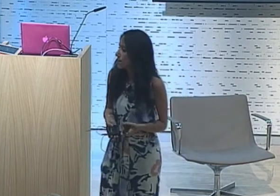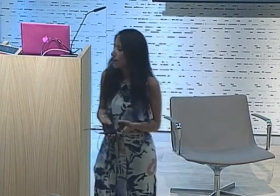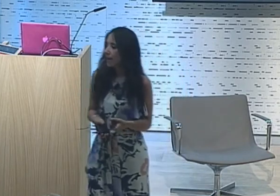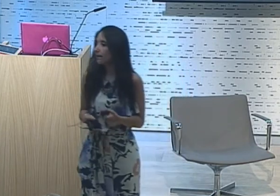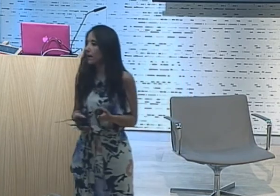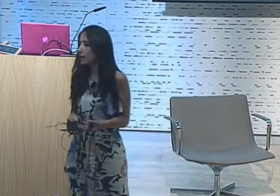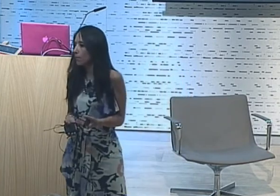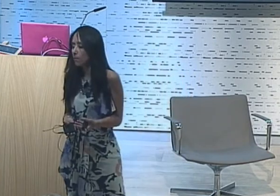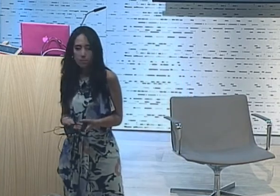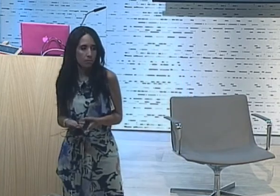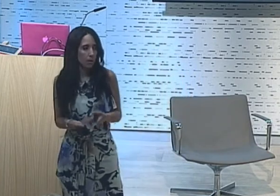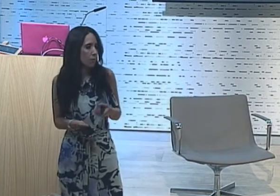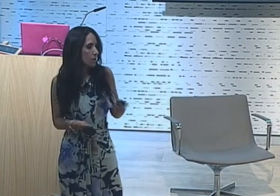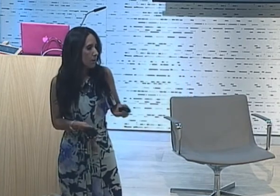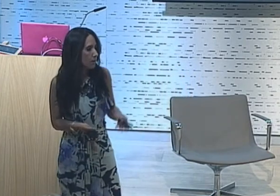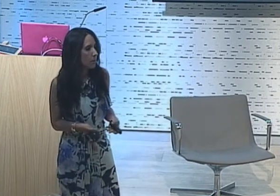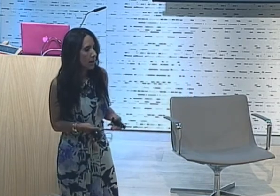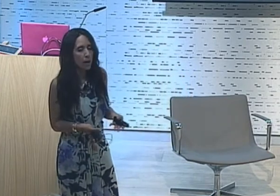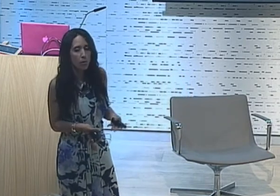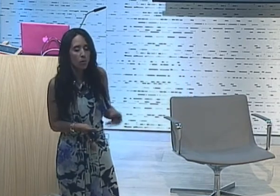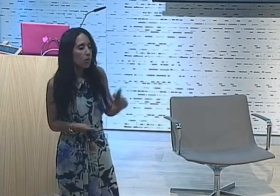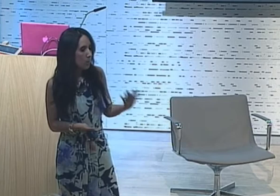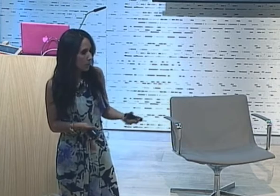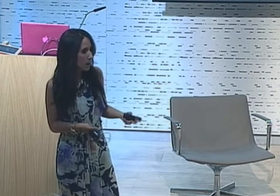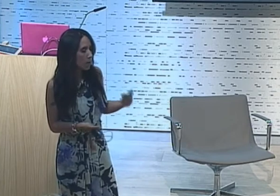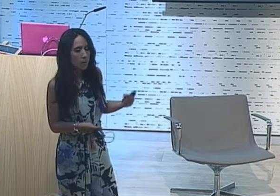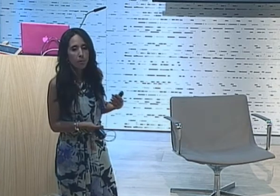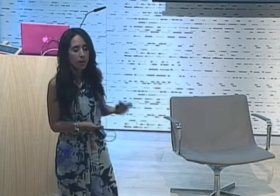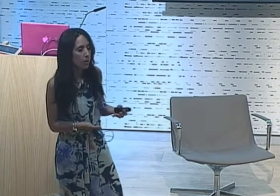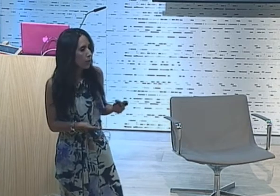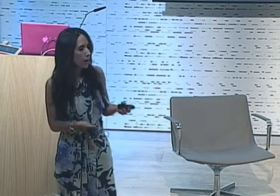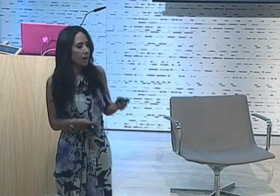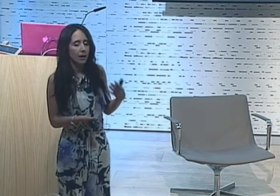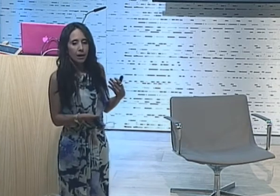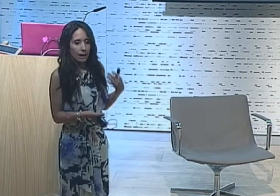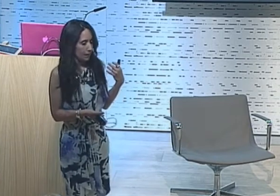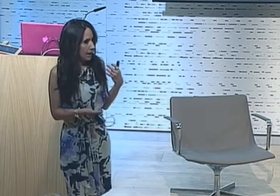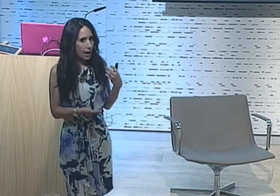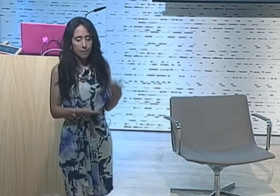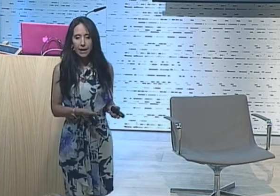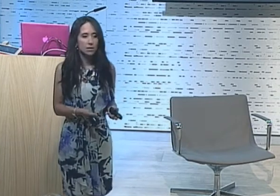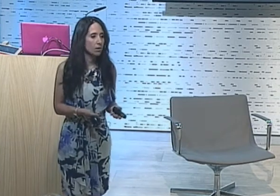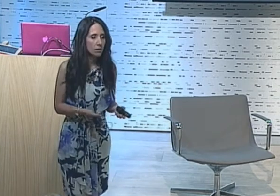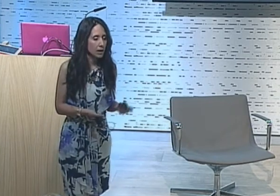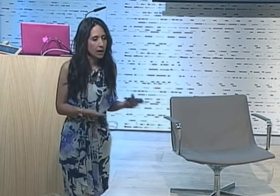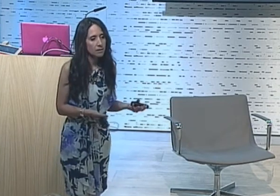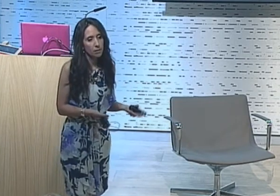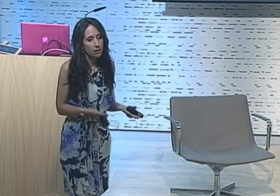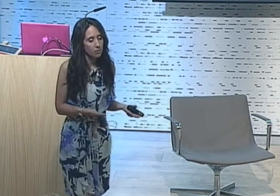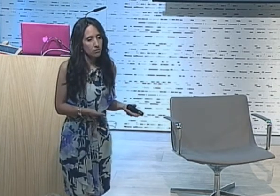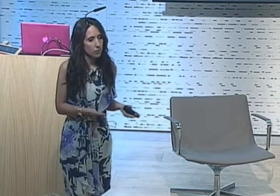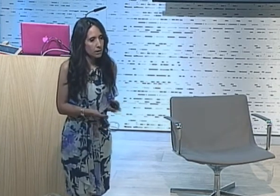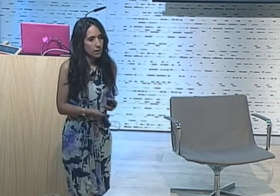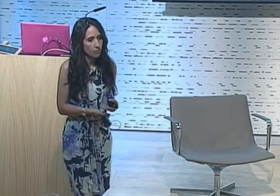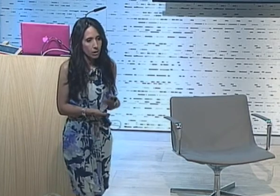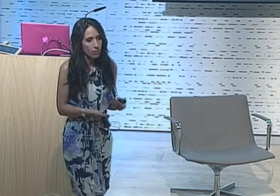muchísimo más atractivo y motivador para el alumno. ¿Por qué? Porque por medio de aplicaciones que las